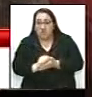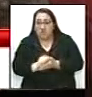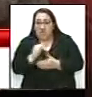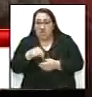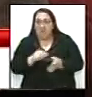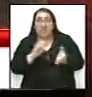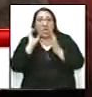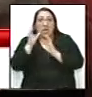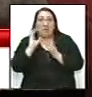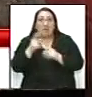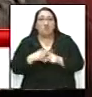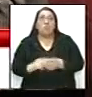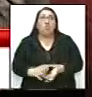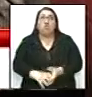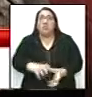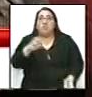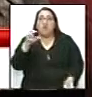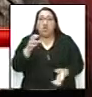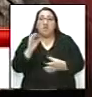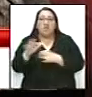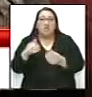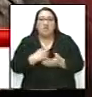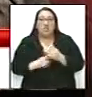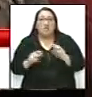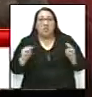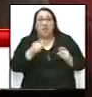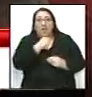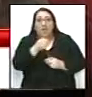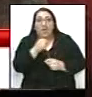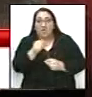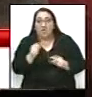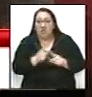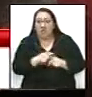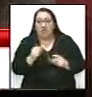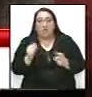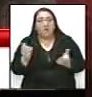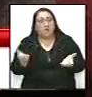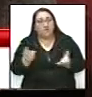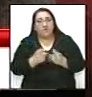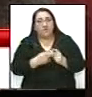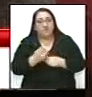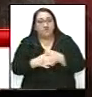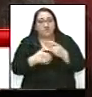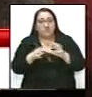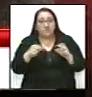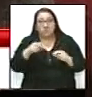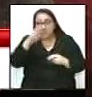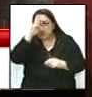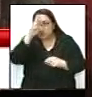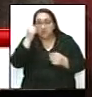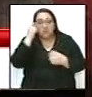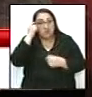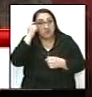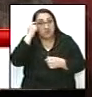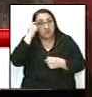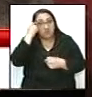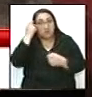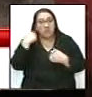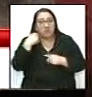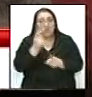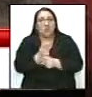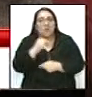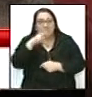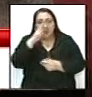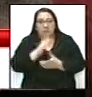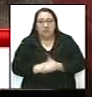esa campaña multimillonaria que se está haciendo a través de los medios de prensa, también por lo menos que el pueblo peruano tenga la posibilidad de dirigirse al